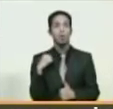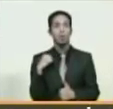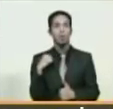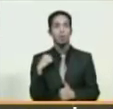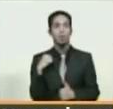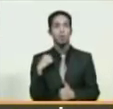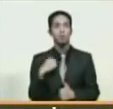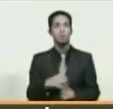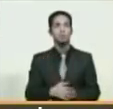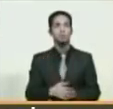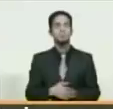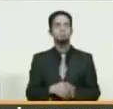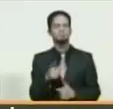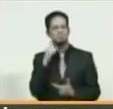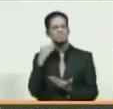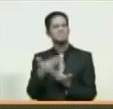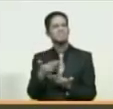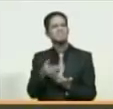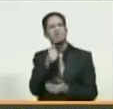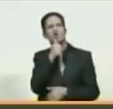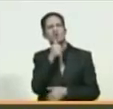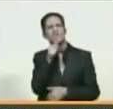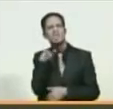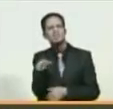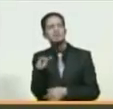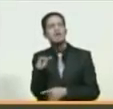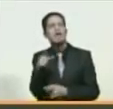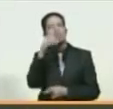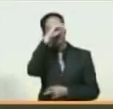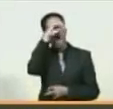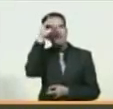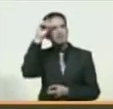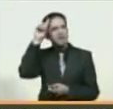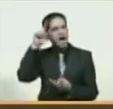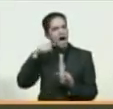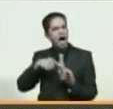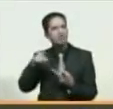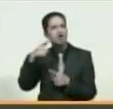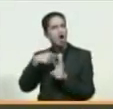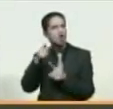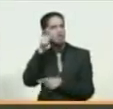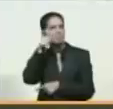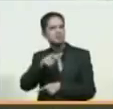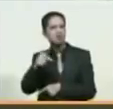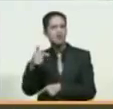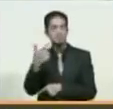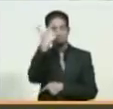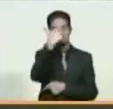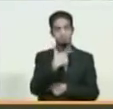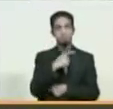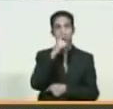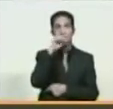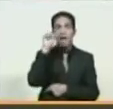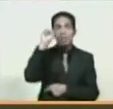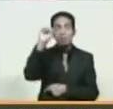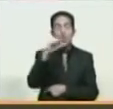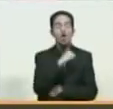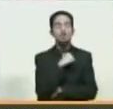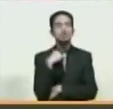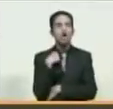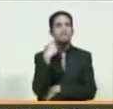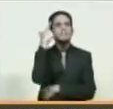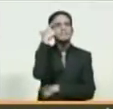testigo, Diosdado y otros compañeros del alto mando político, solo, llegó a una